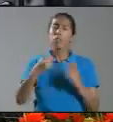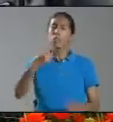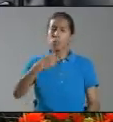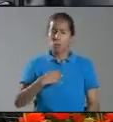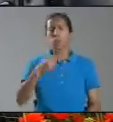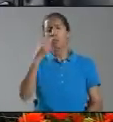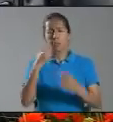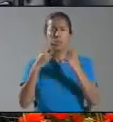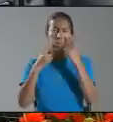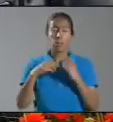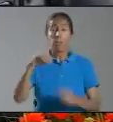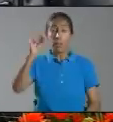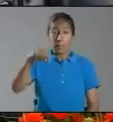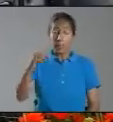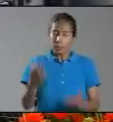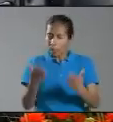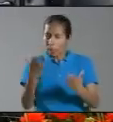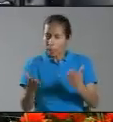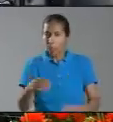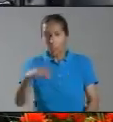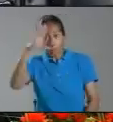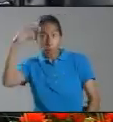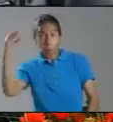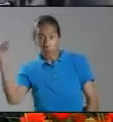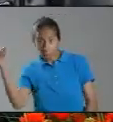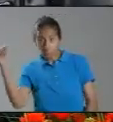Y si acaso se me olvida.